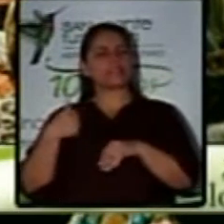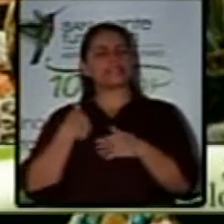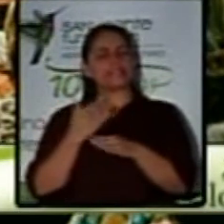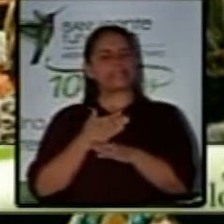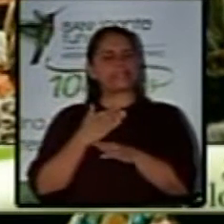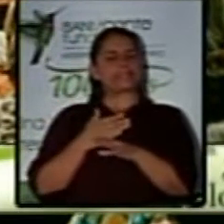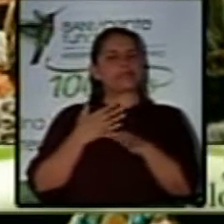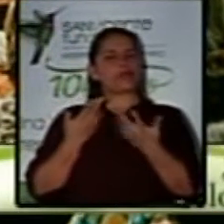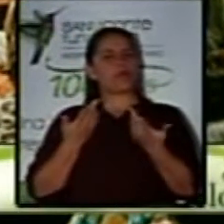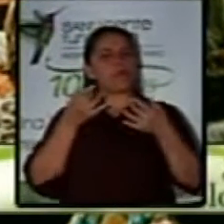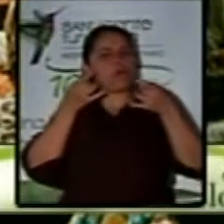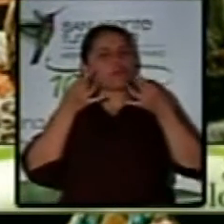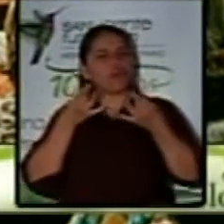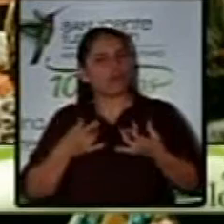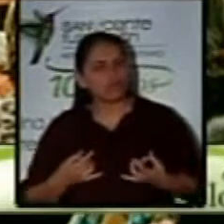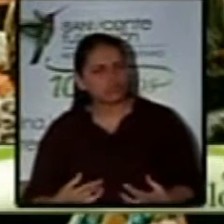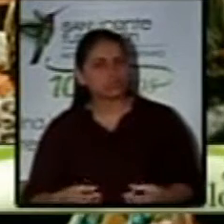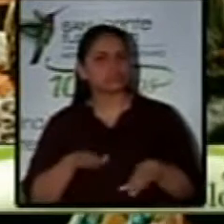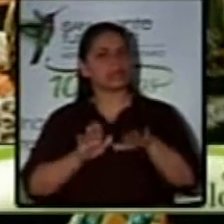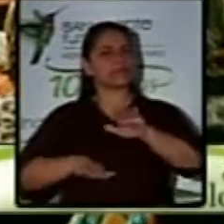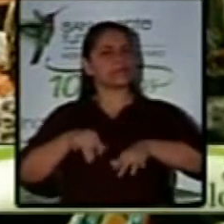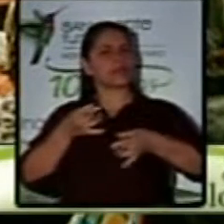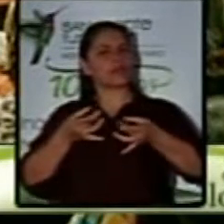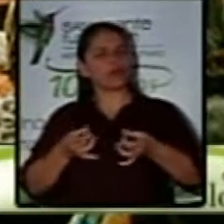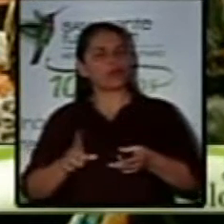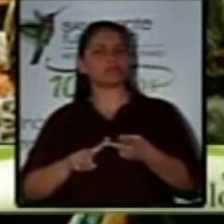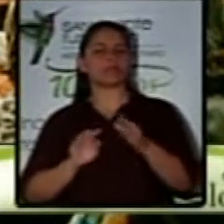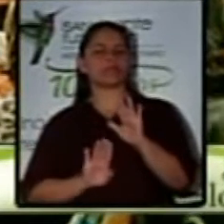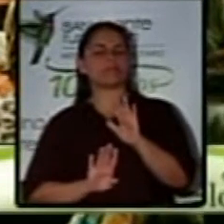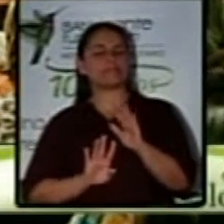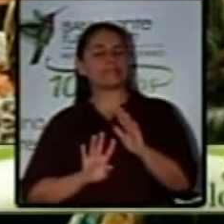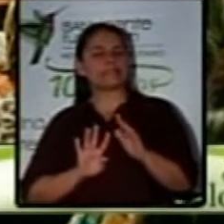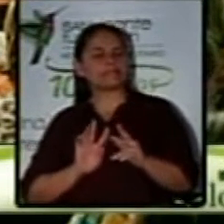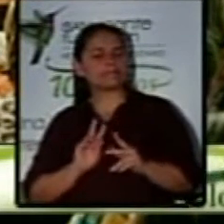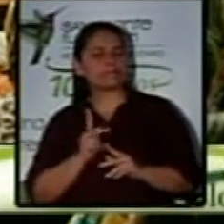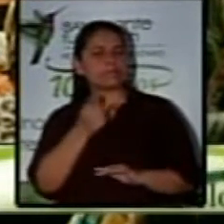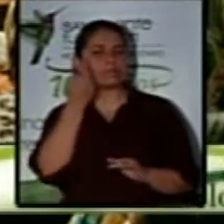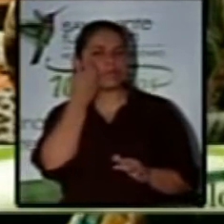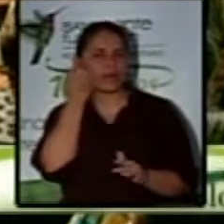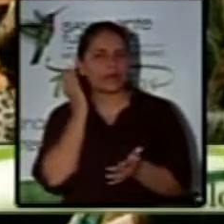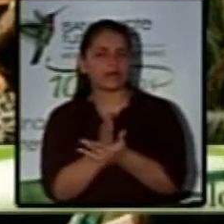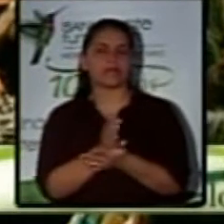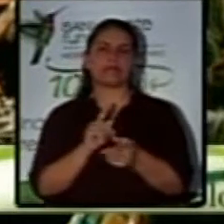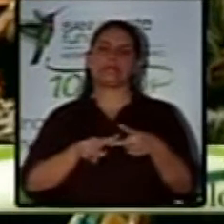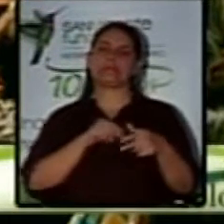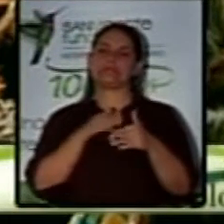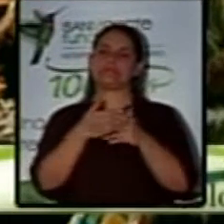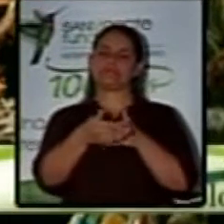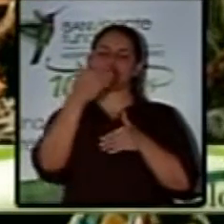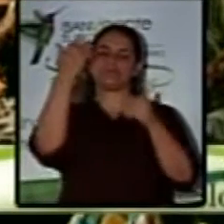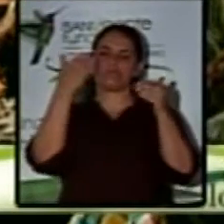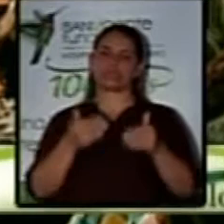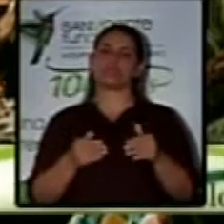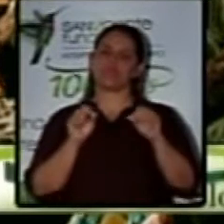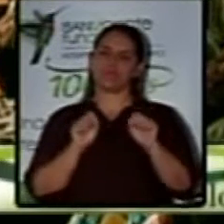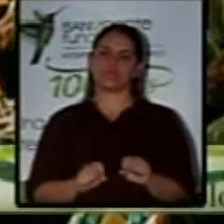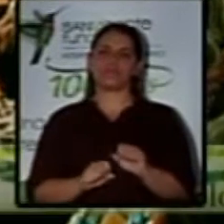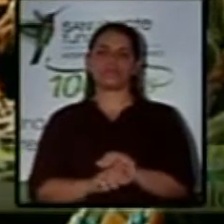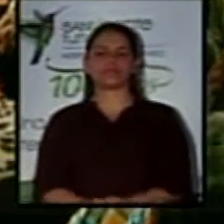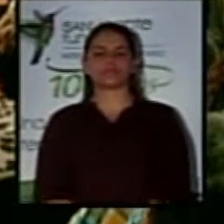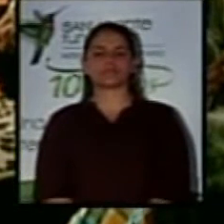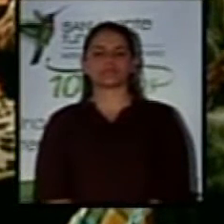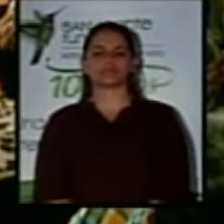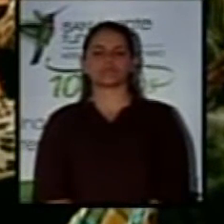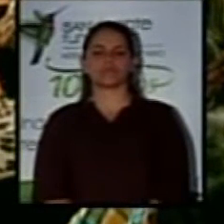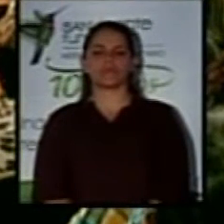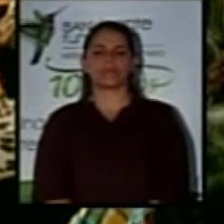molestias como dolores en las piernas y evolucionar a una enfermedad más grave y más discapacitante? Parece